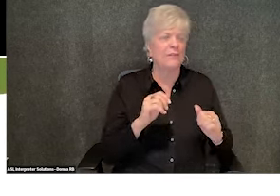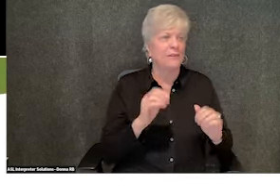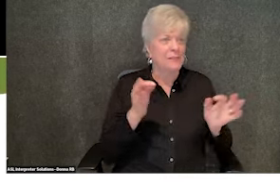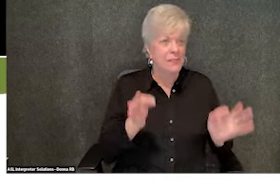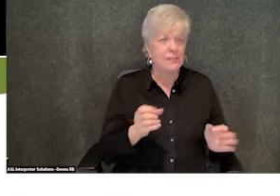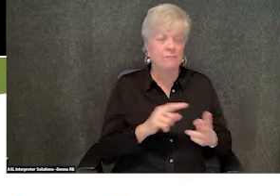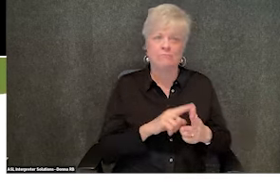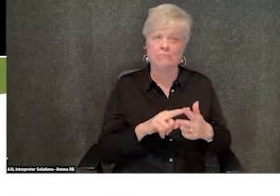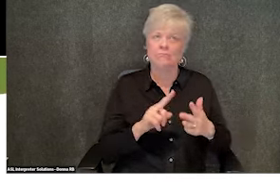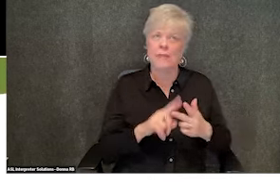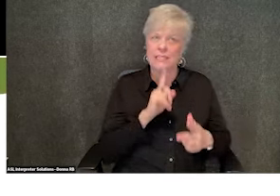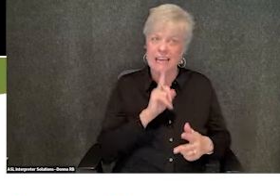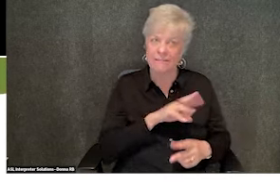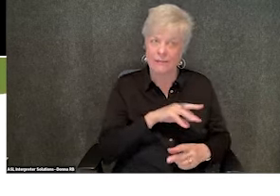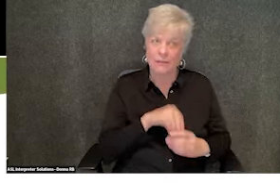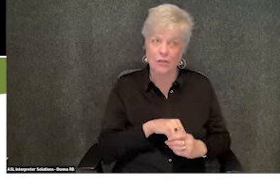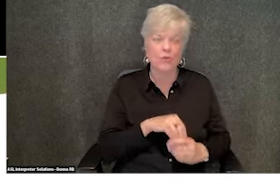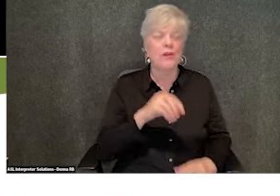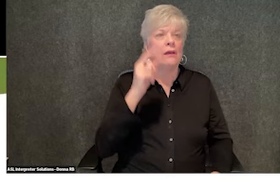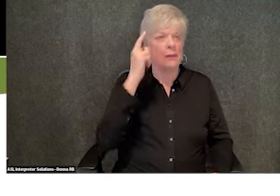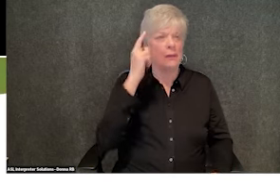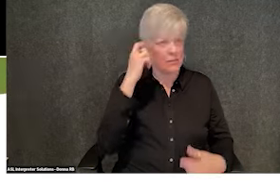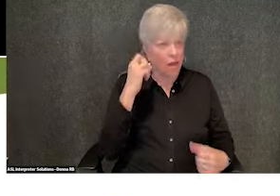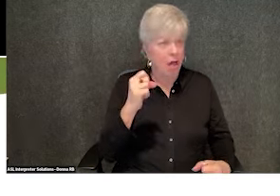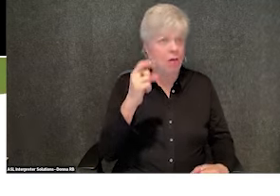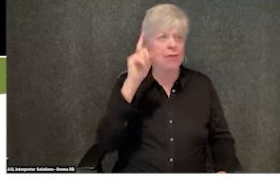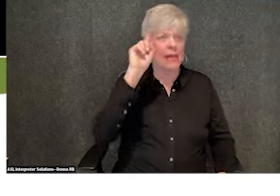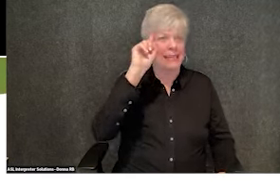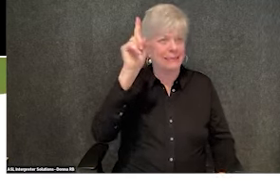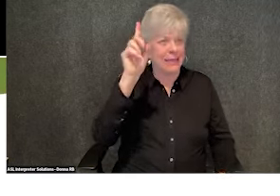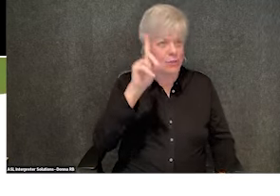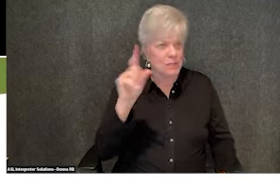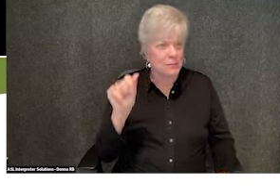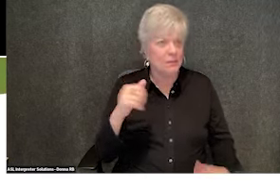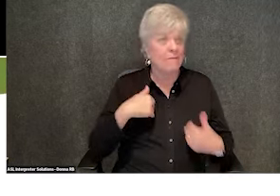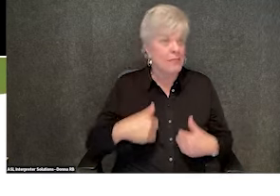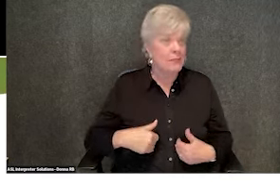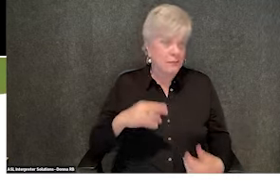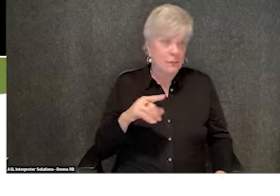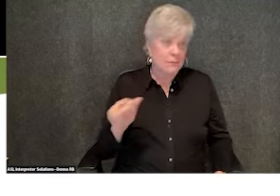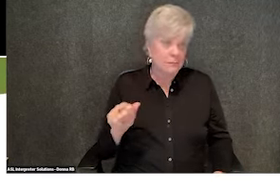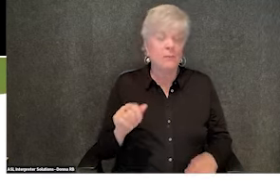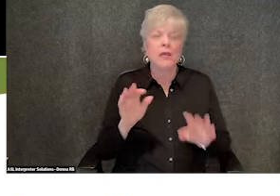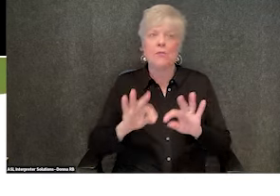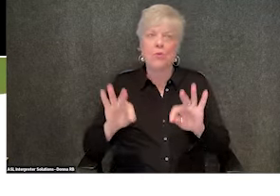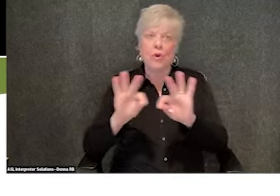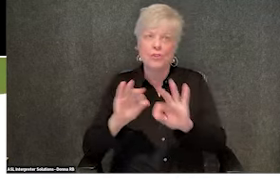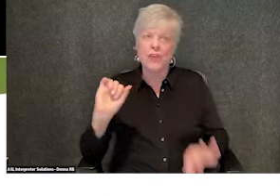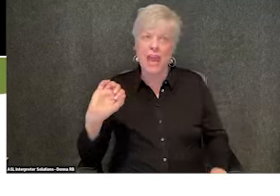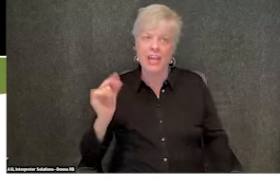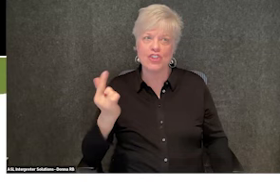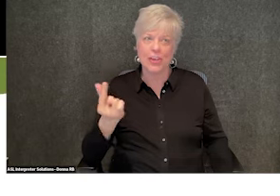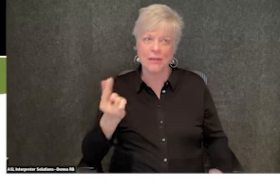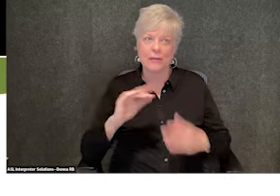que necesita personas con enfermedades degenerativas, afecta a personas de cualquier edad con